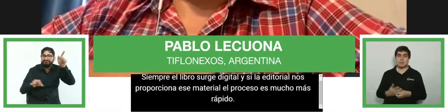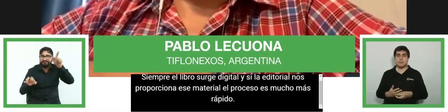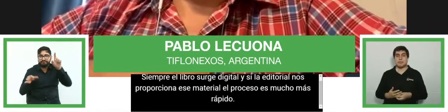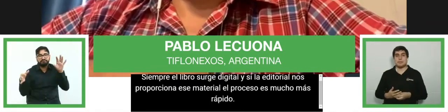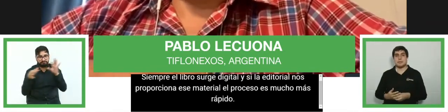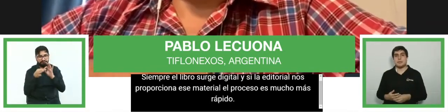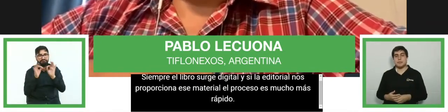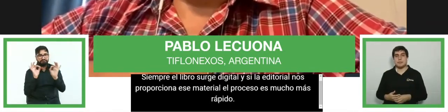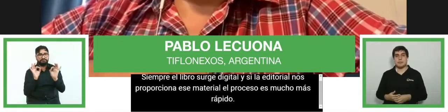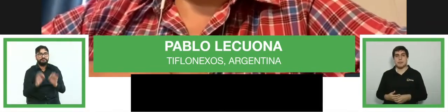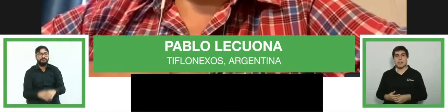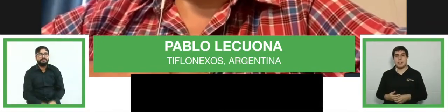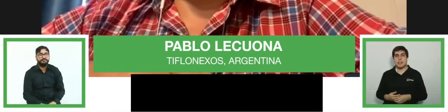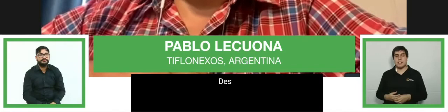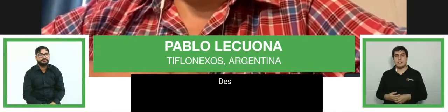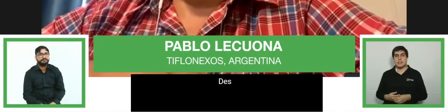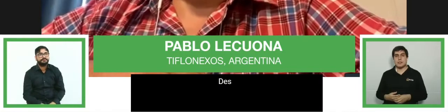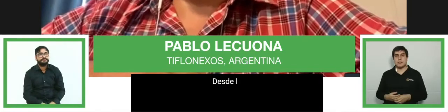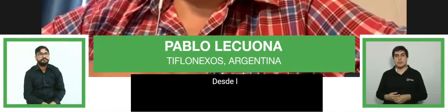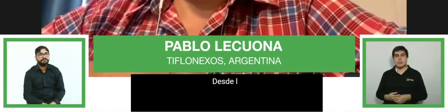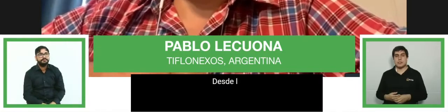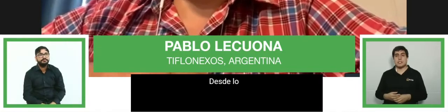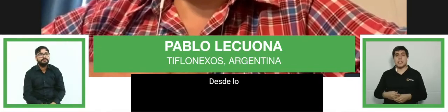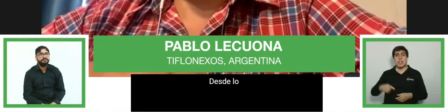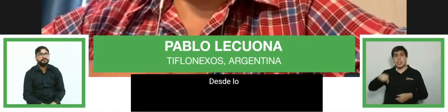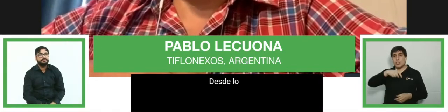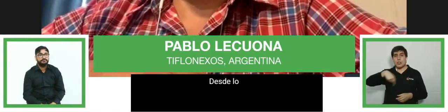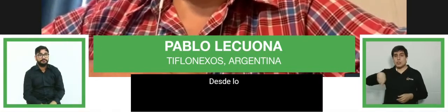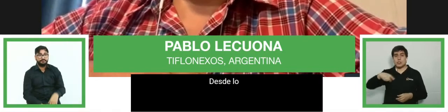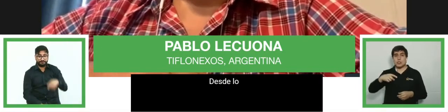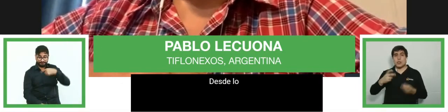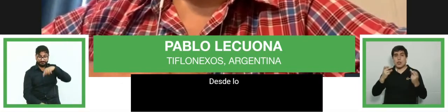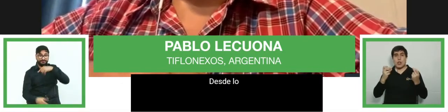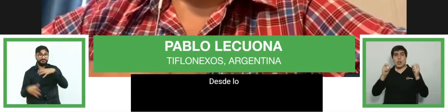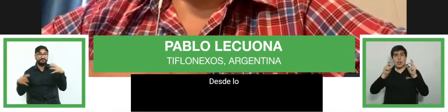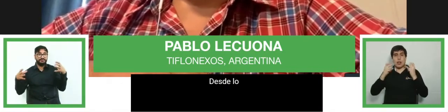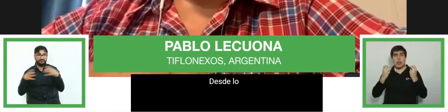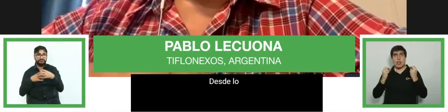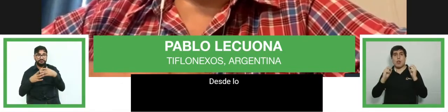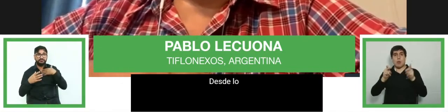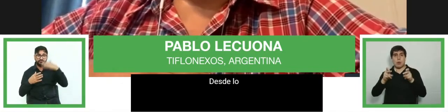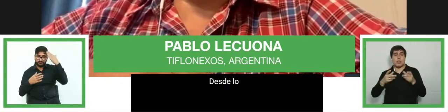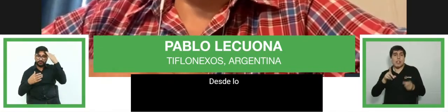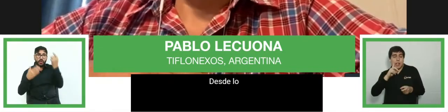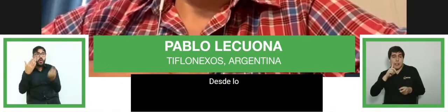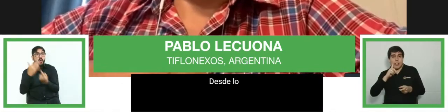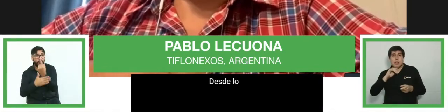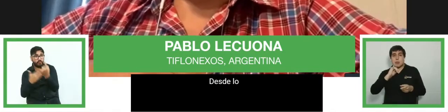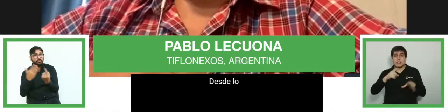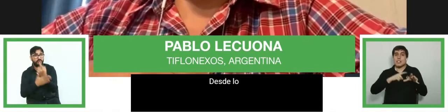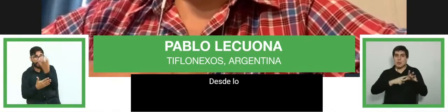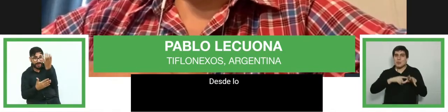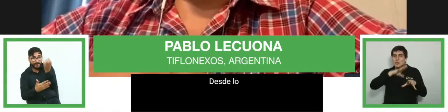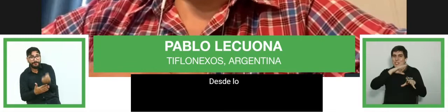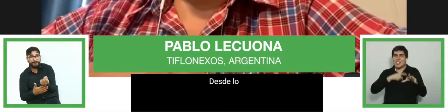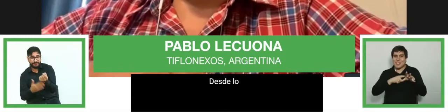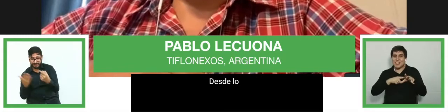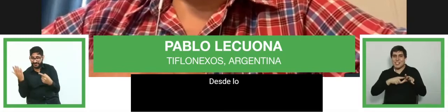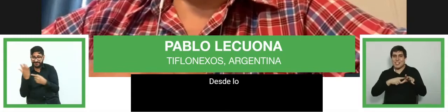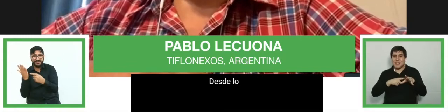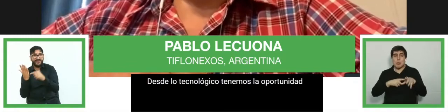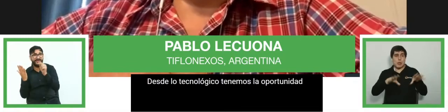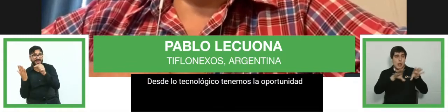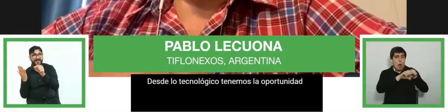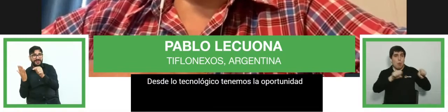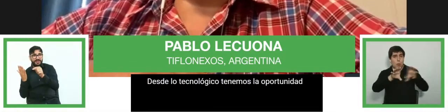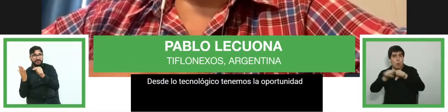Lamentablemente, desde lo tecnológico tenemos la oportunidad de resolver en gran parte este problema, porque haciendo las alianzas con las